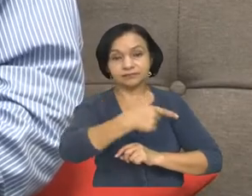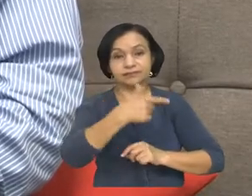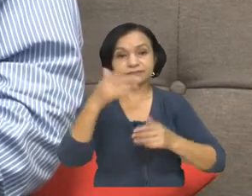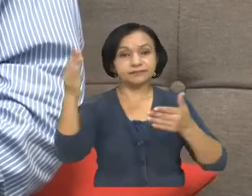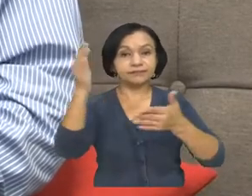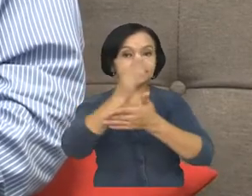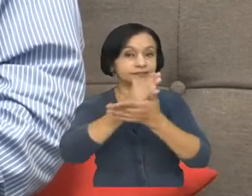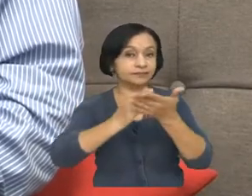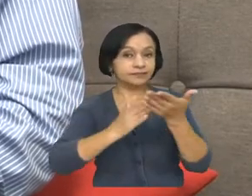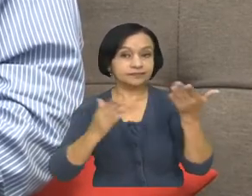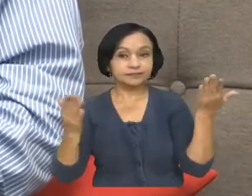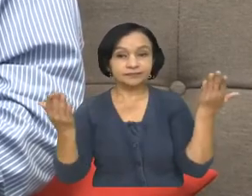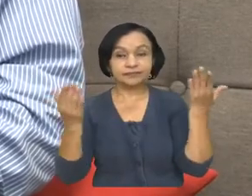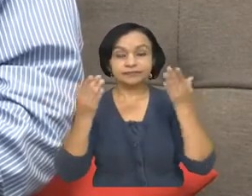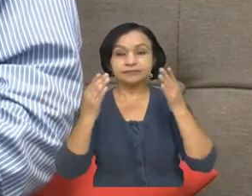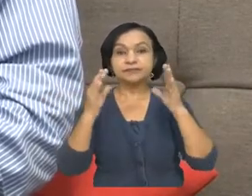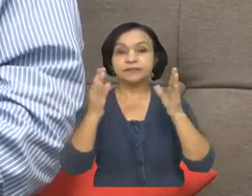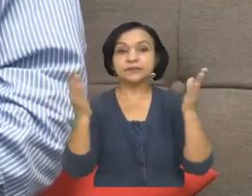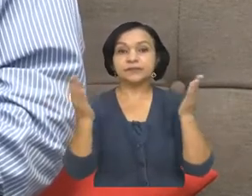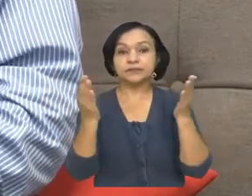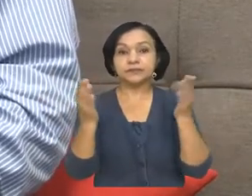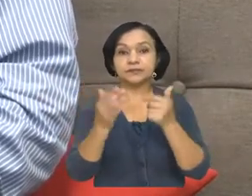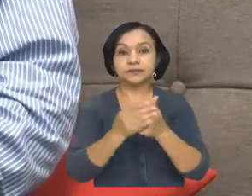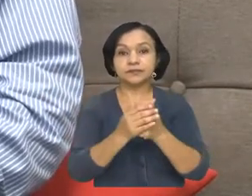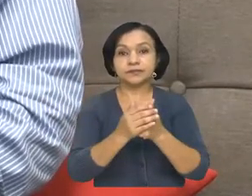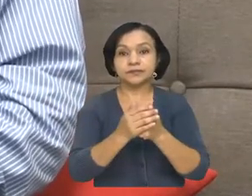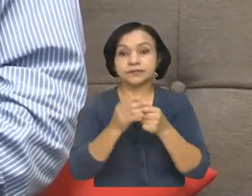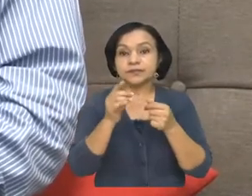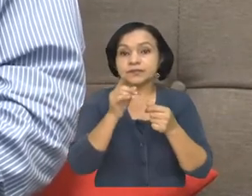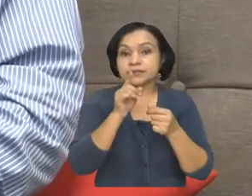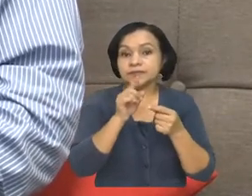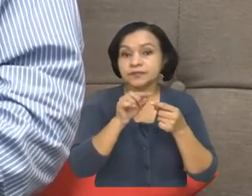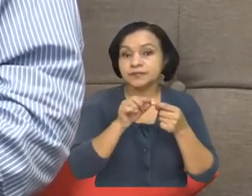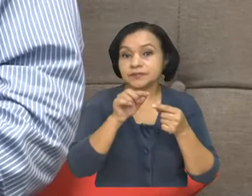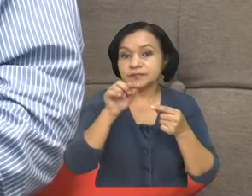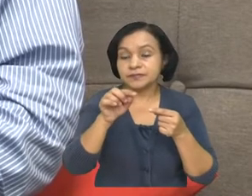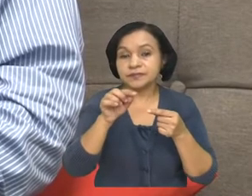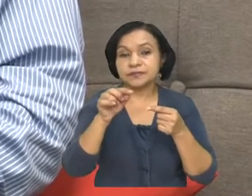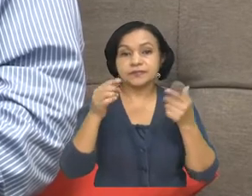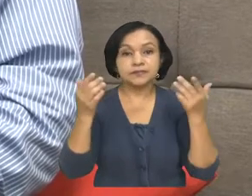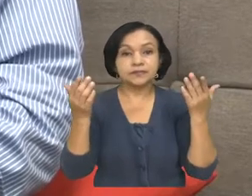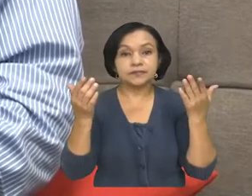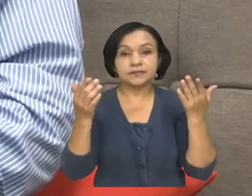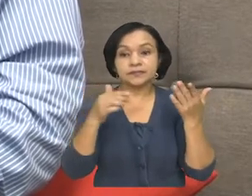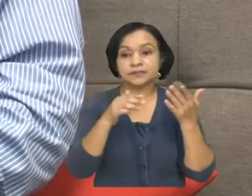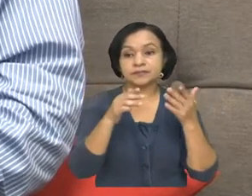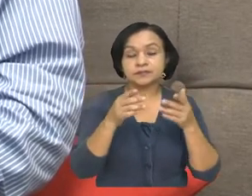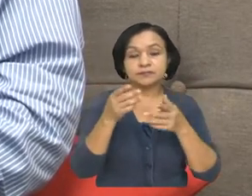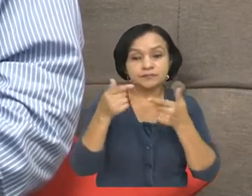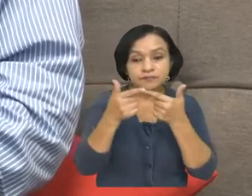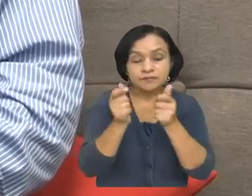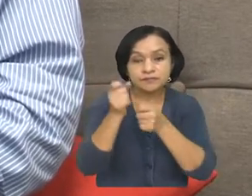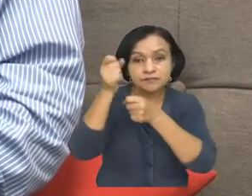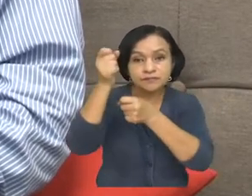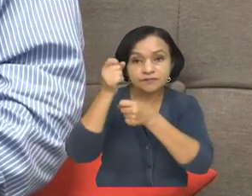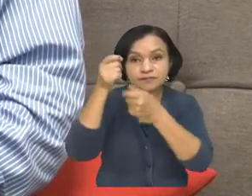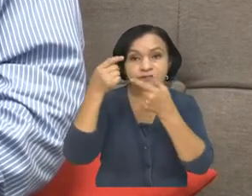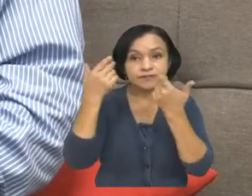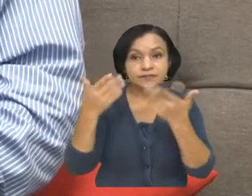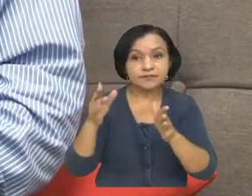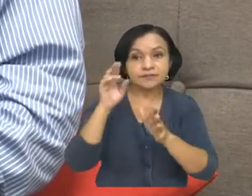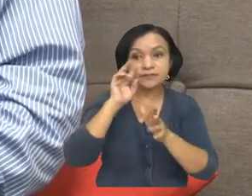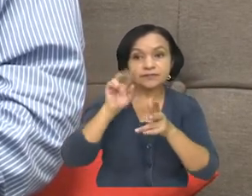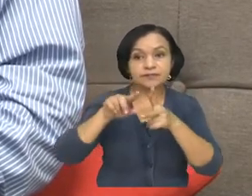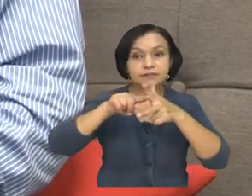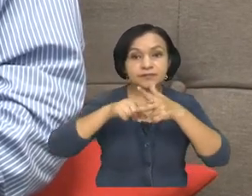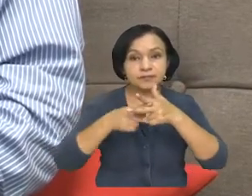cosas de pequeños sabotajes o cosas alrededor de mitines. Y ya cuando comenzó,